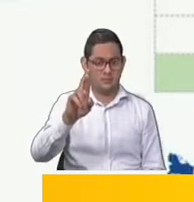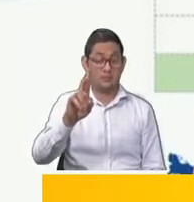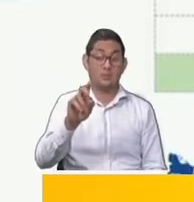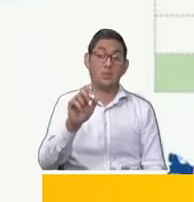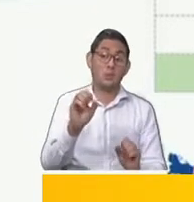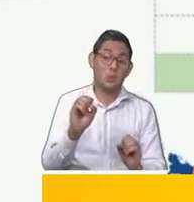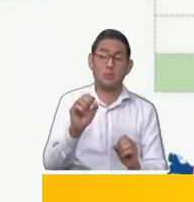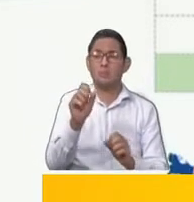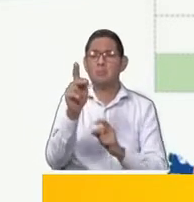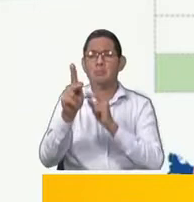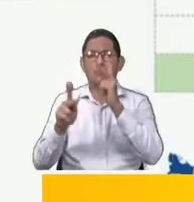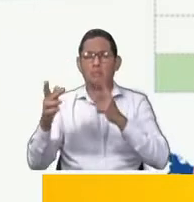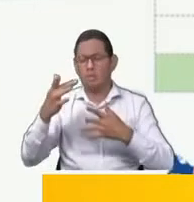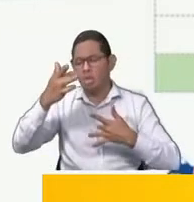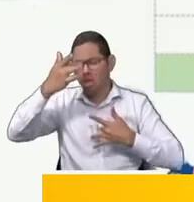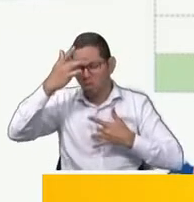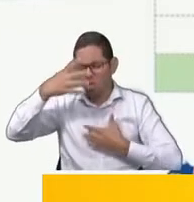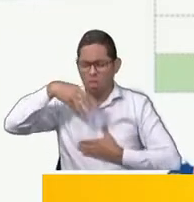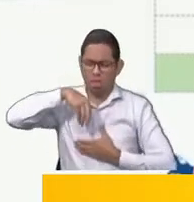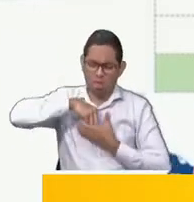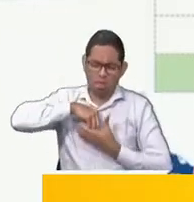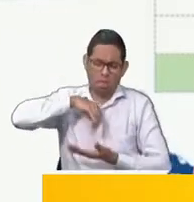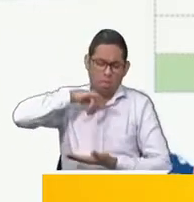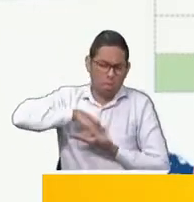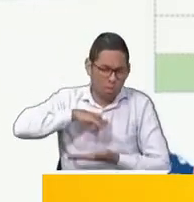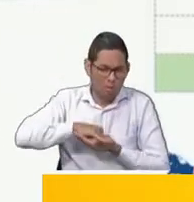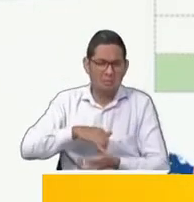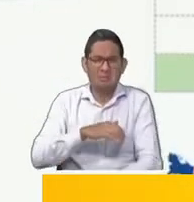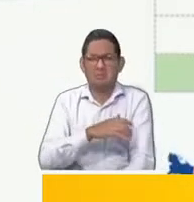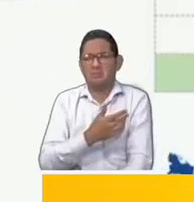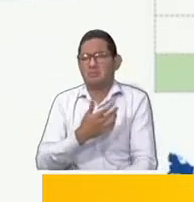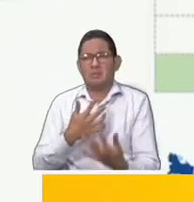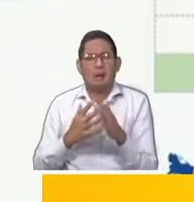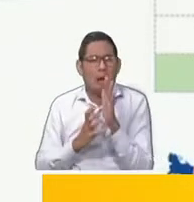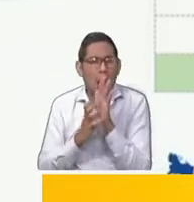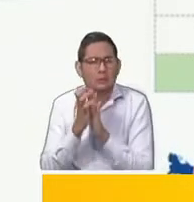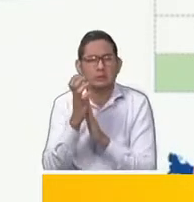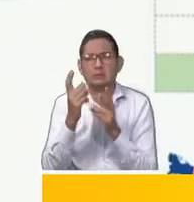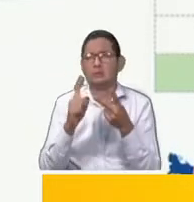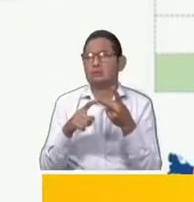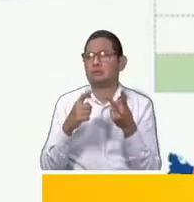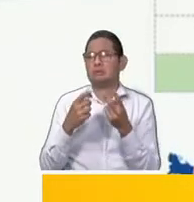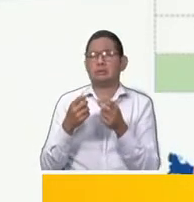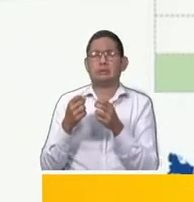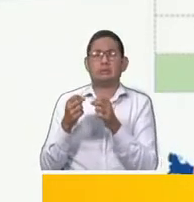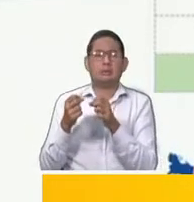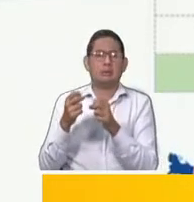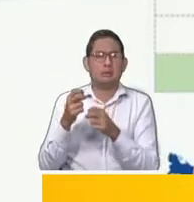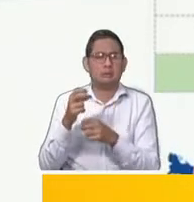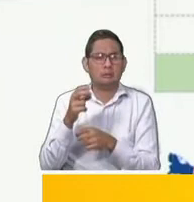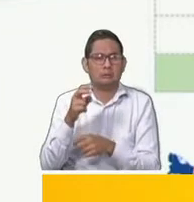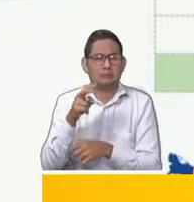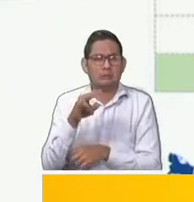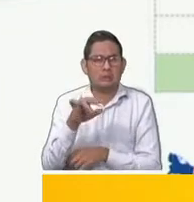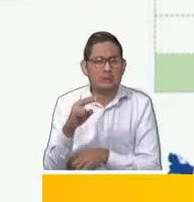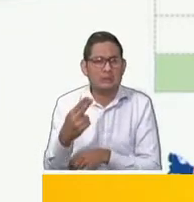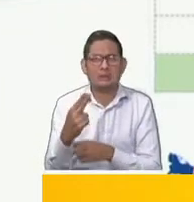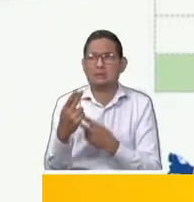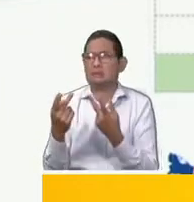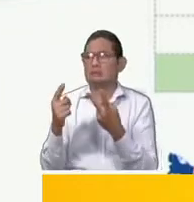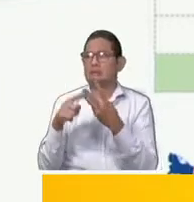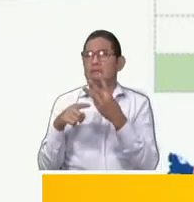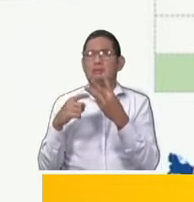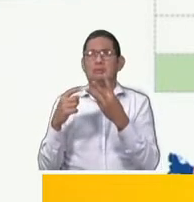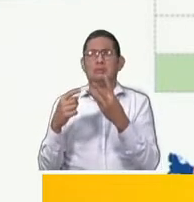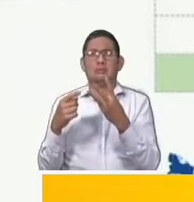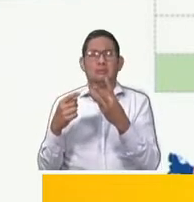pacientes con enfermedades crónicas, sobre todo aquellos con cáncer, neoplasias, algunas enfermedades debilitantes